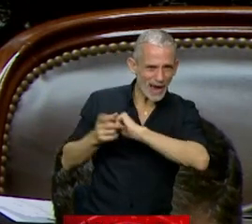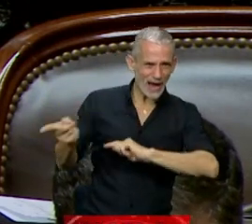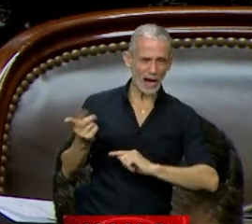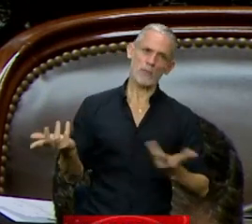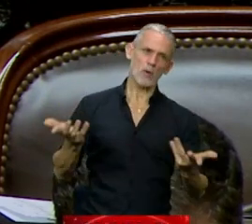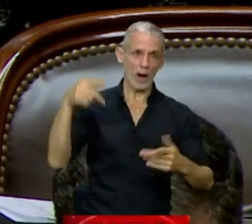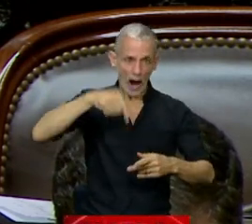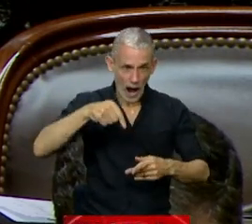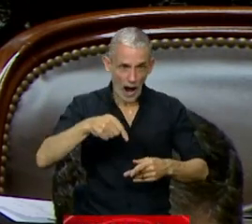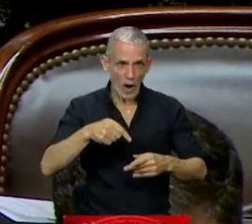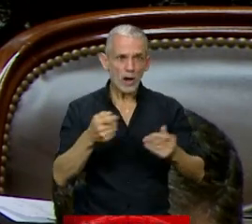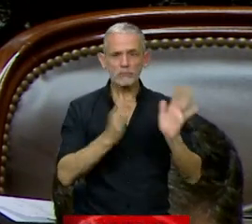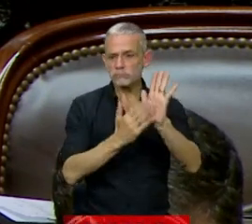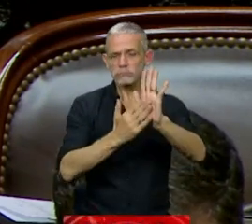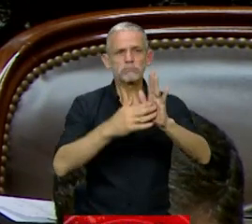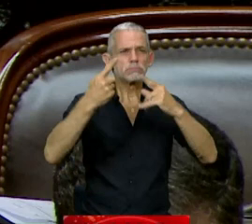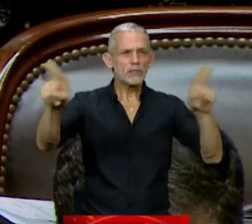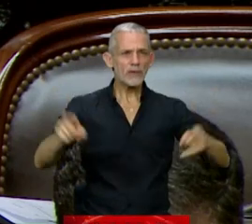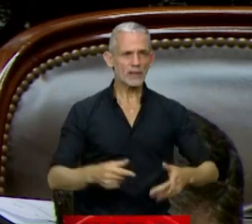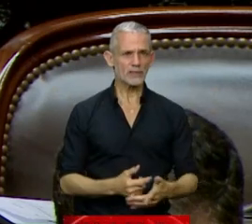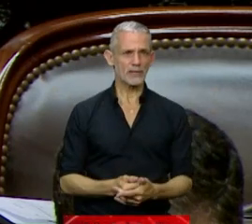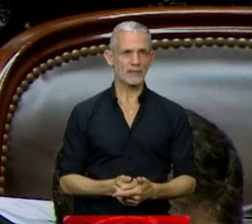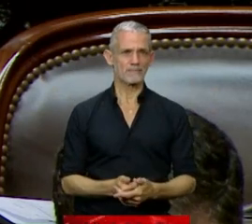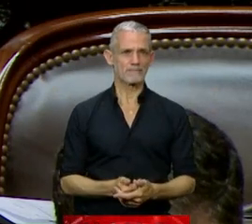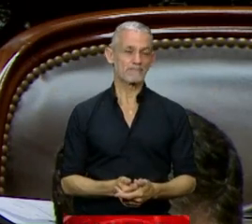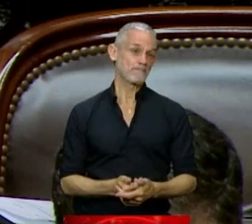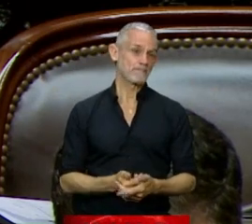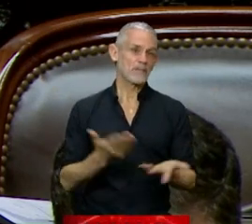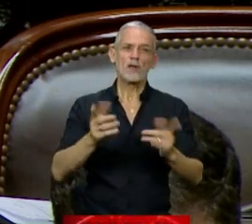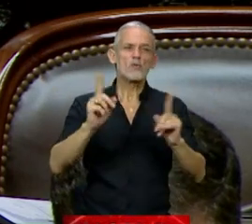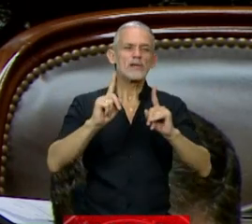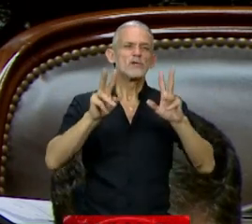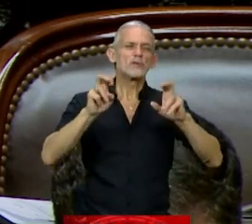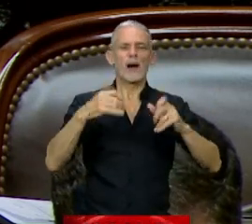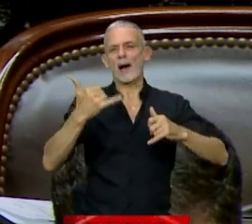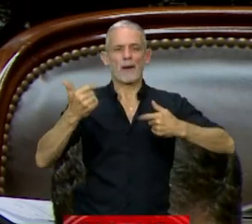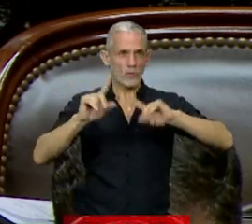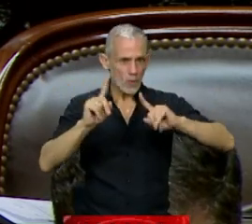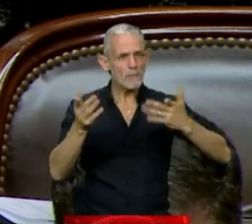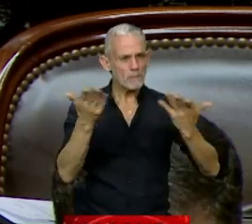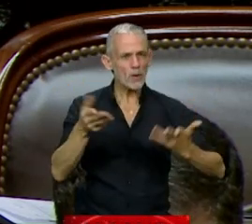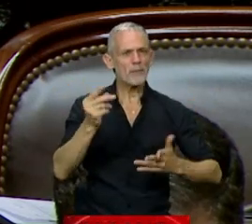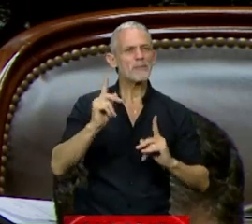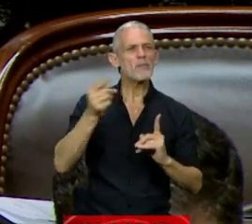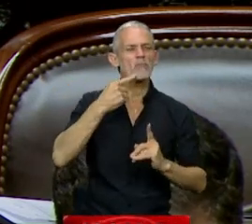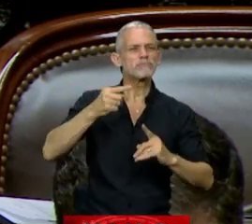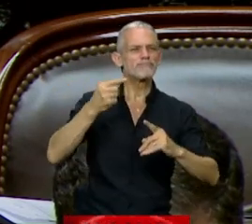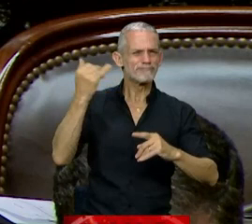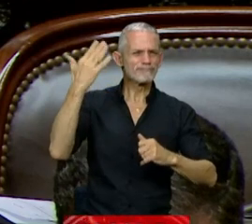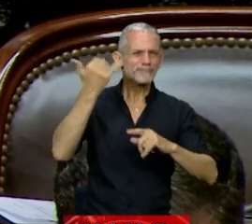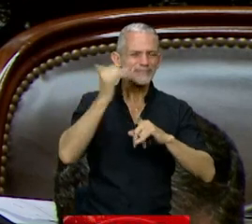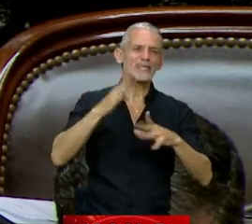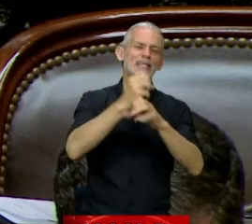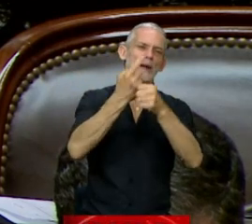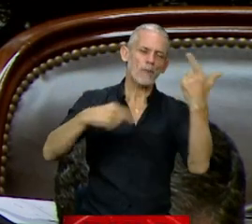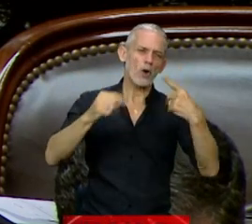los números los desmienten. Y no es un tema menor, porque también, como se dijo acá, el transporte,